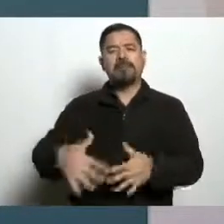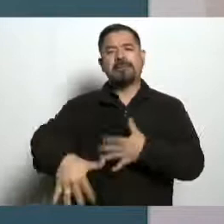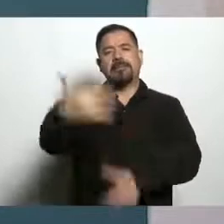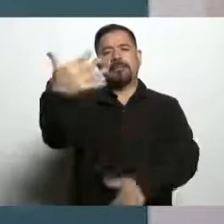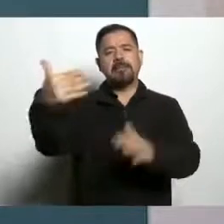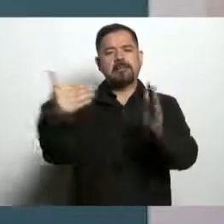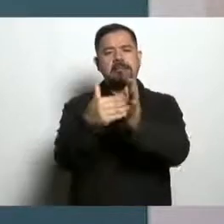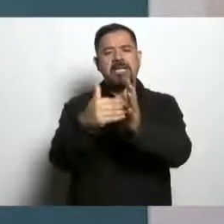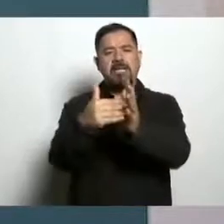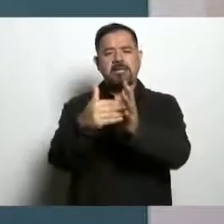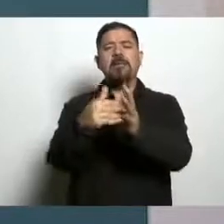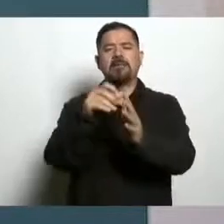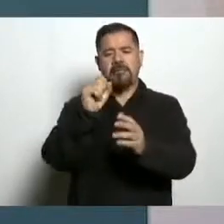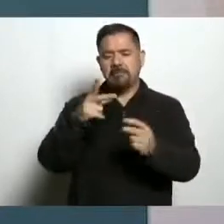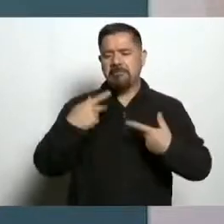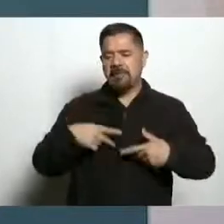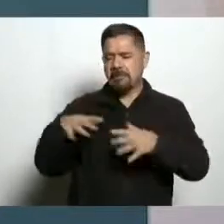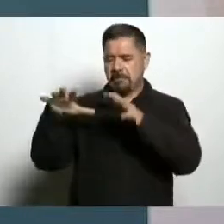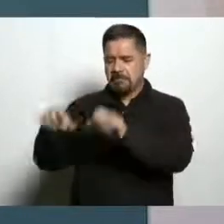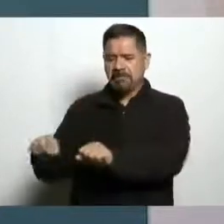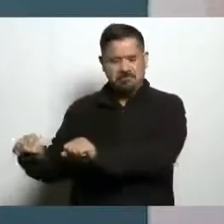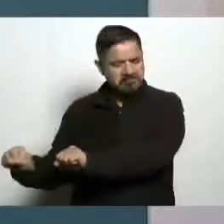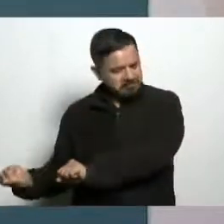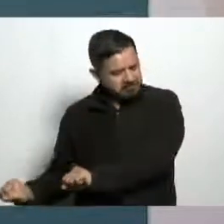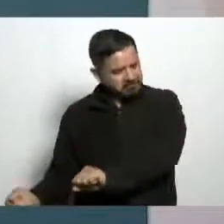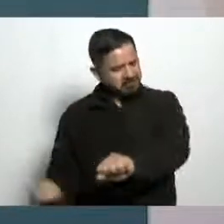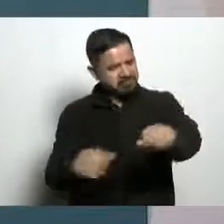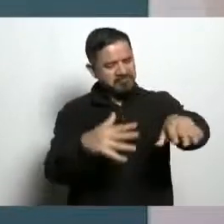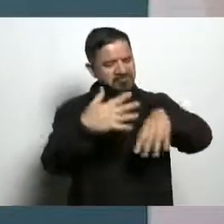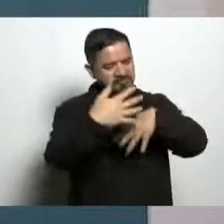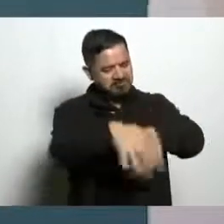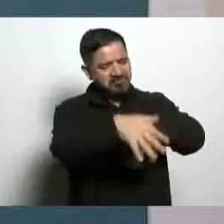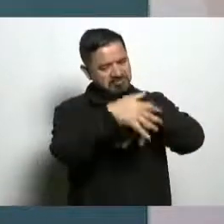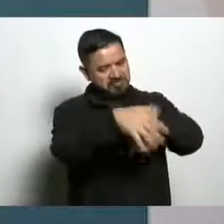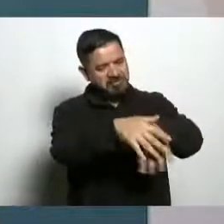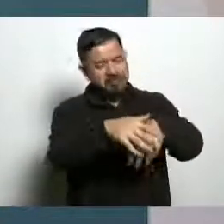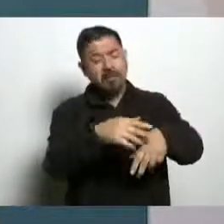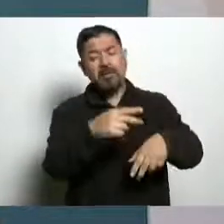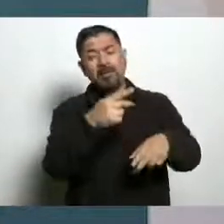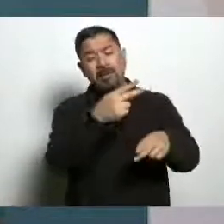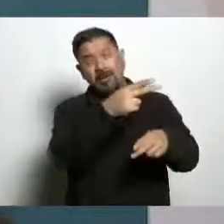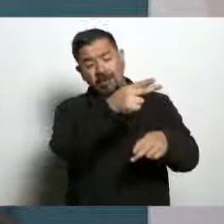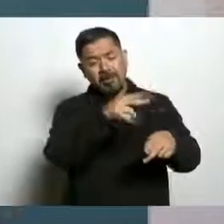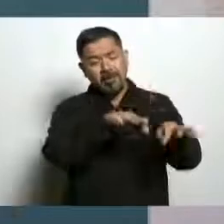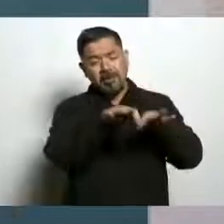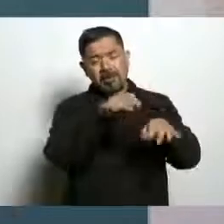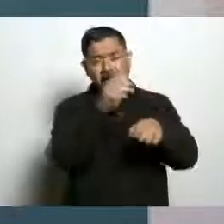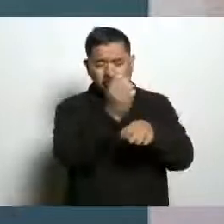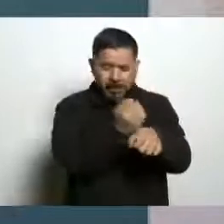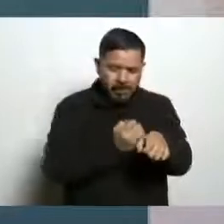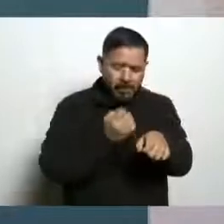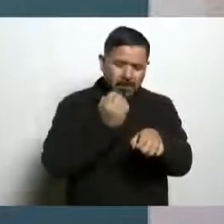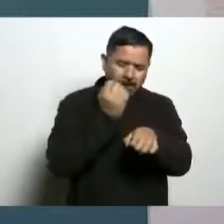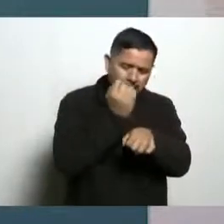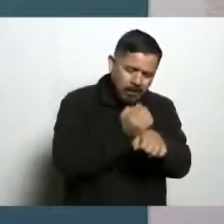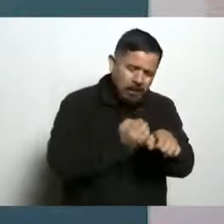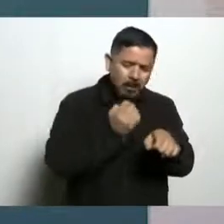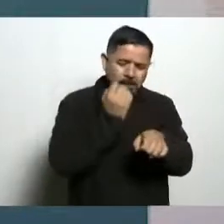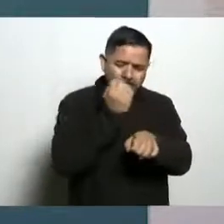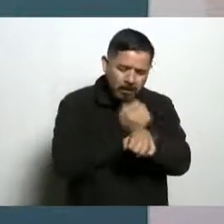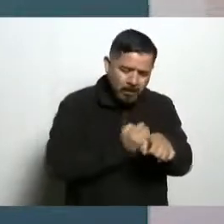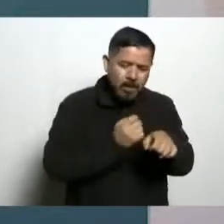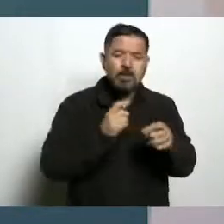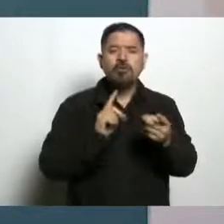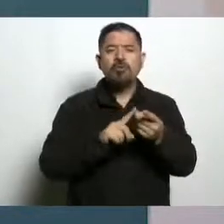los deportaron a trabajar como esclavos en las haciendas enequeneras